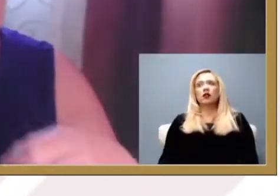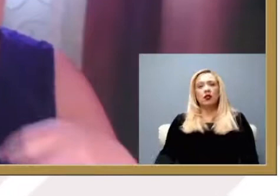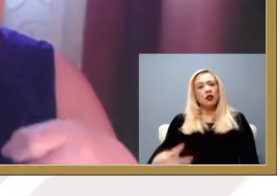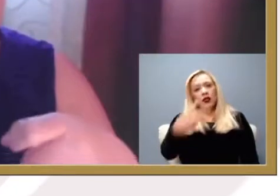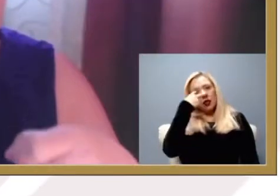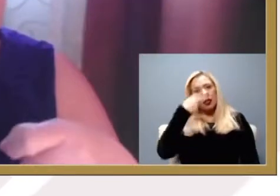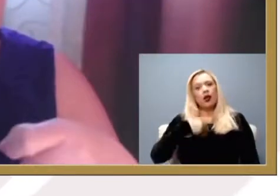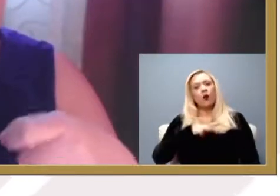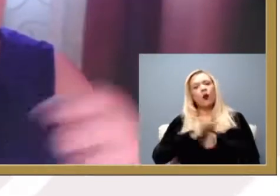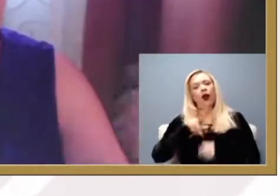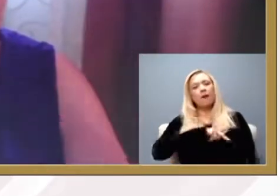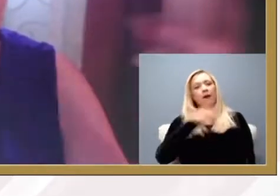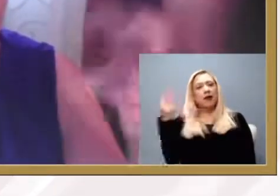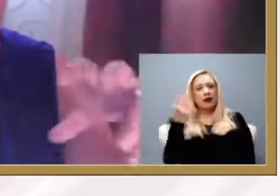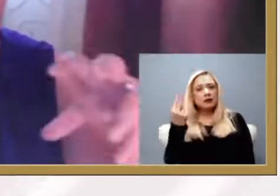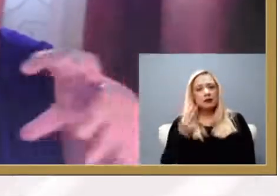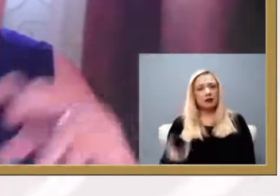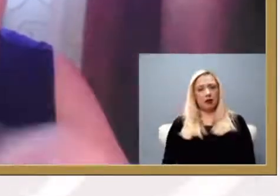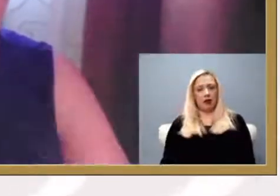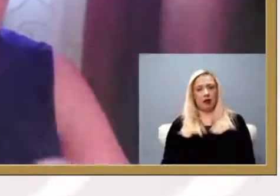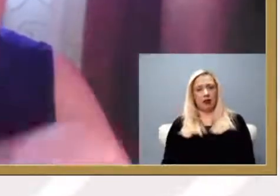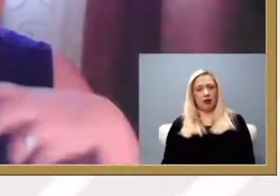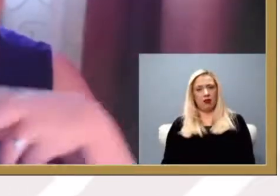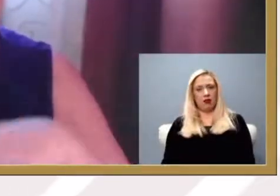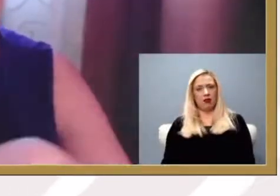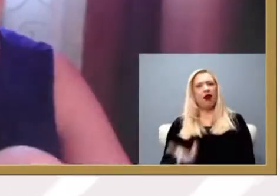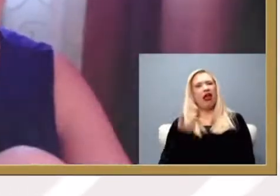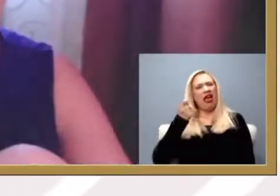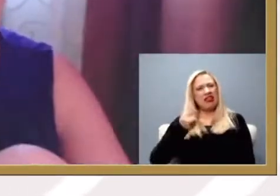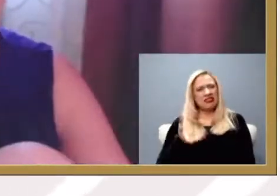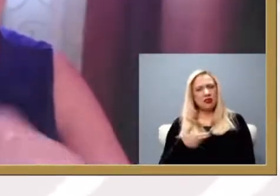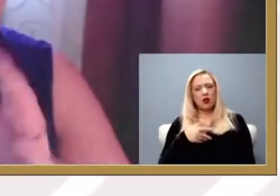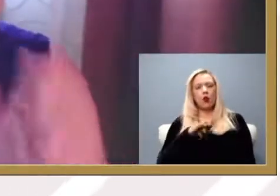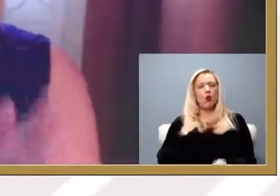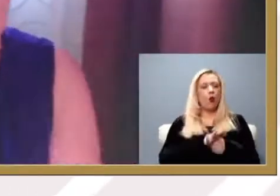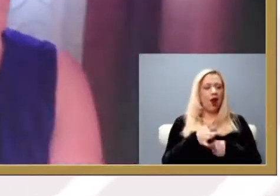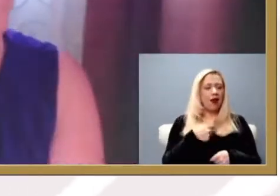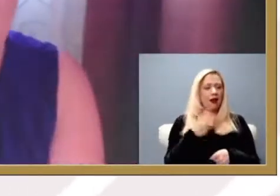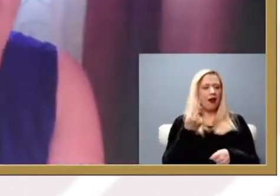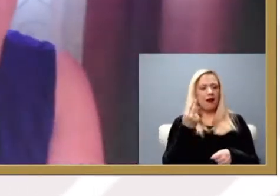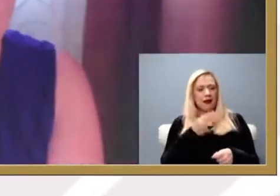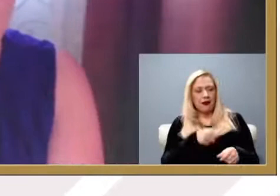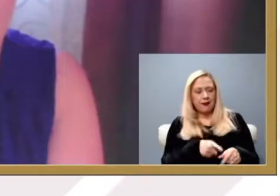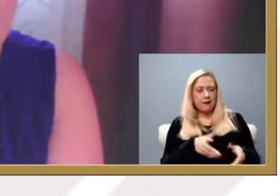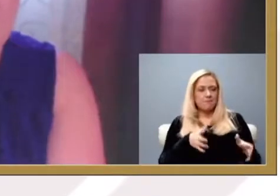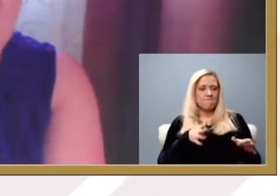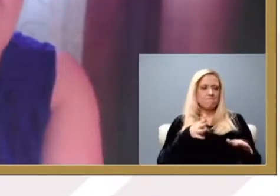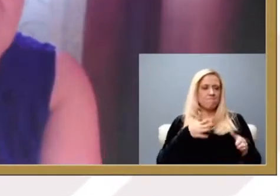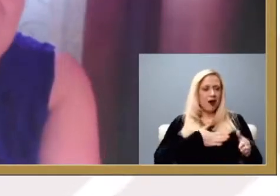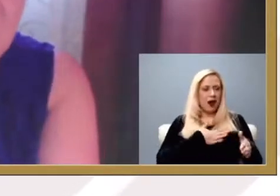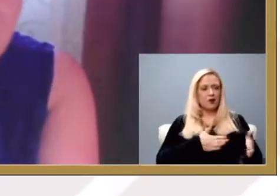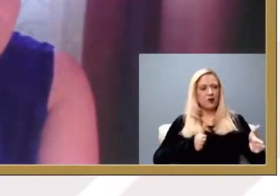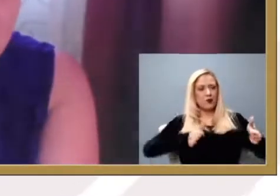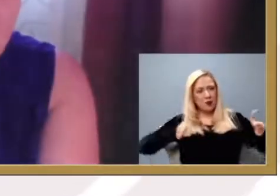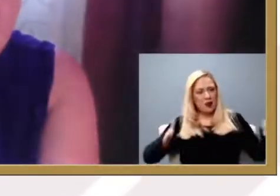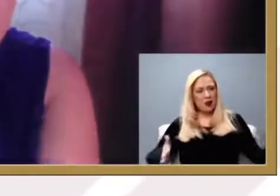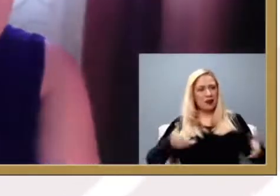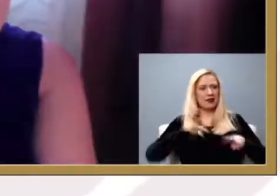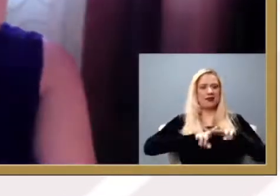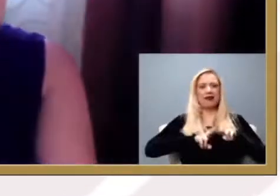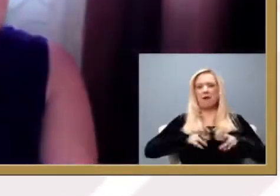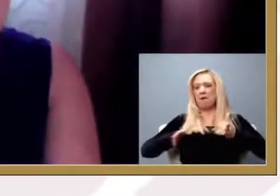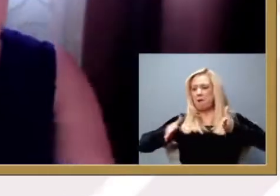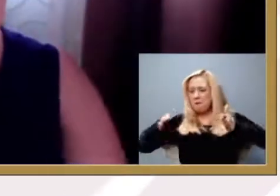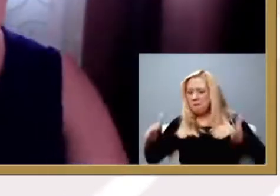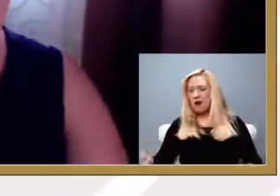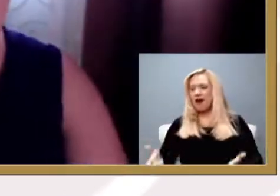yo quisiera ponerlo, ¿no? Porque estos prejuicios, estas discriminaciones justamente hacen a un lado las necesidades que tenemos y las